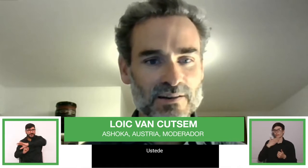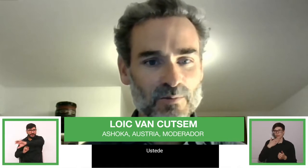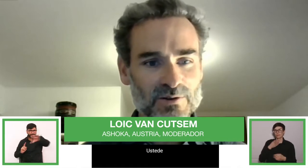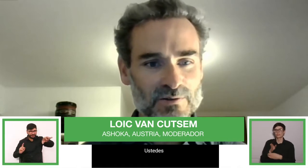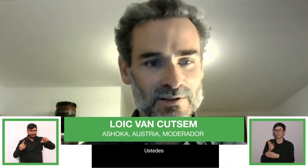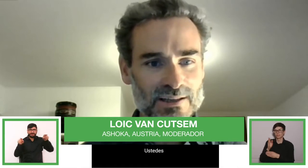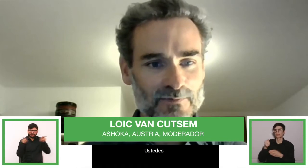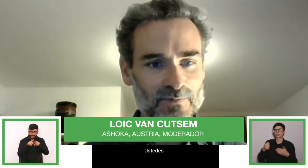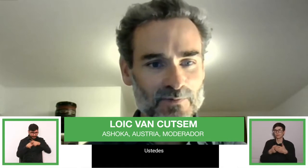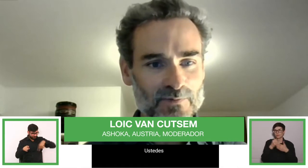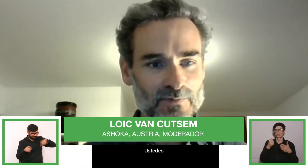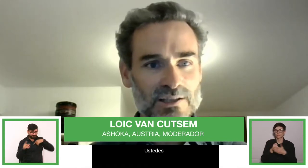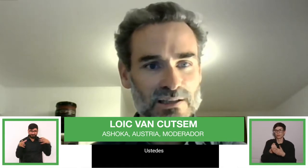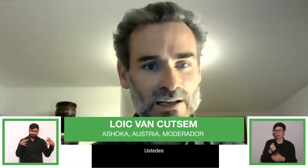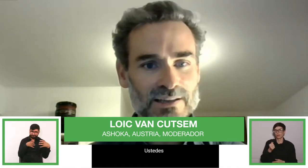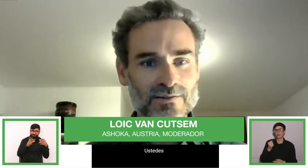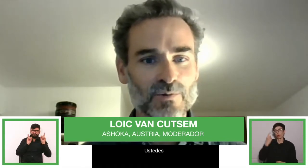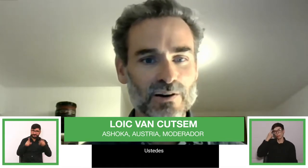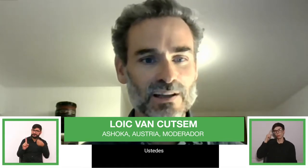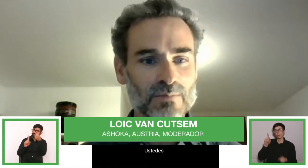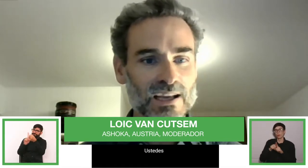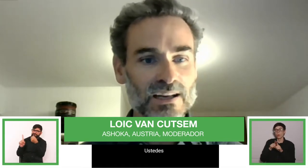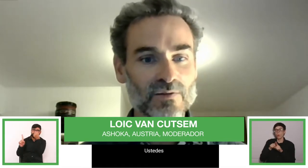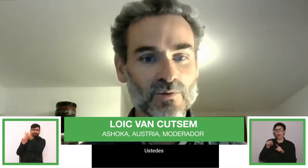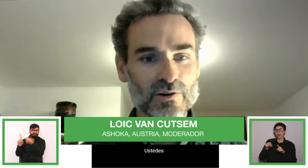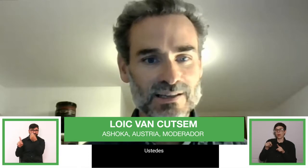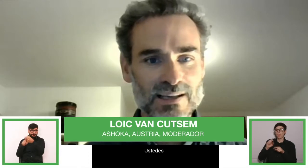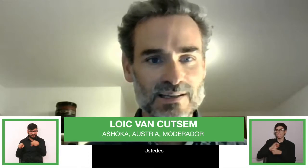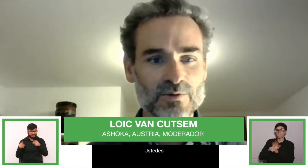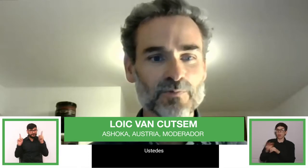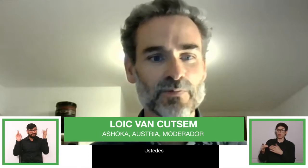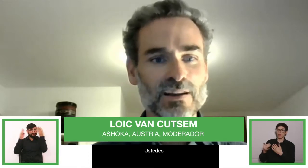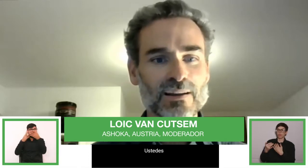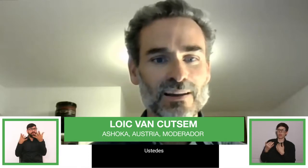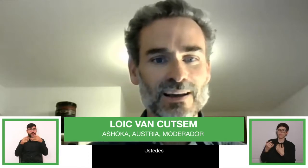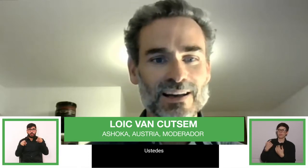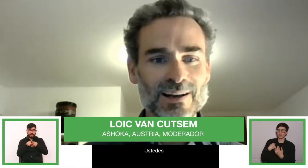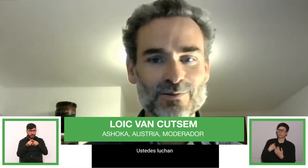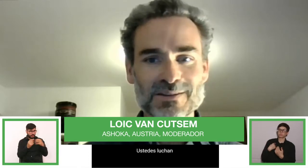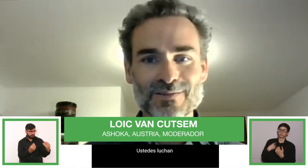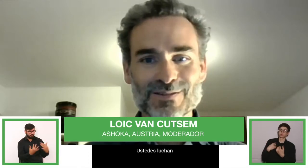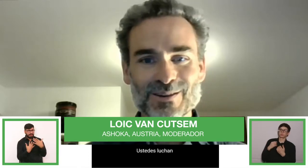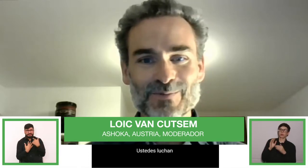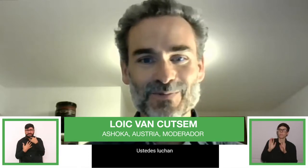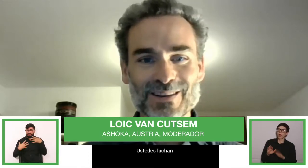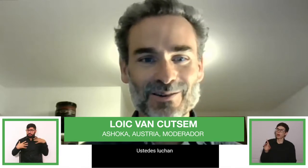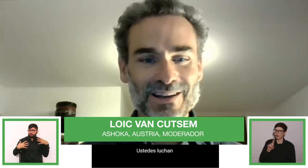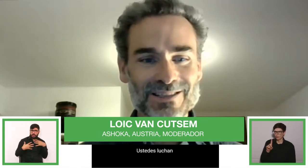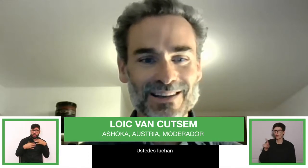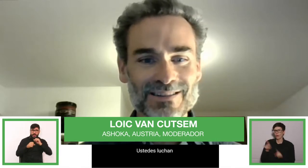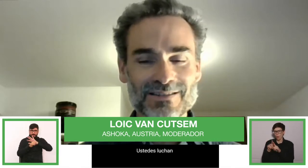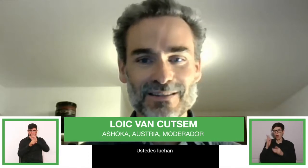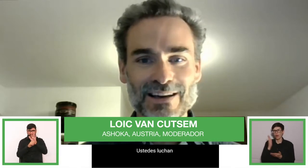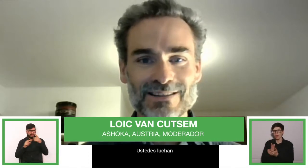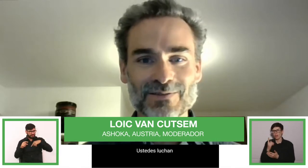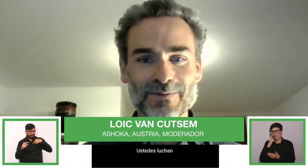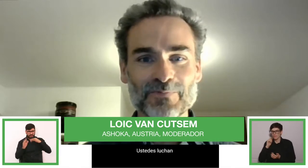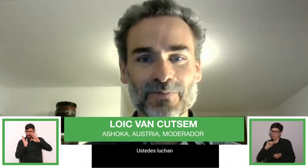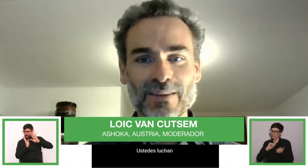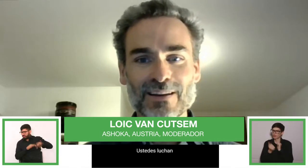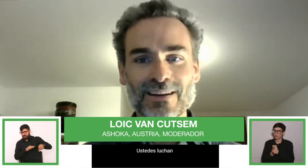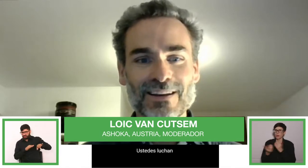Han visto la pandemia como un desafío, pero también como una oportunidad para digitalizar el trabajo y hacerlo aún más